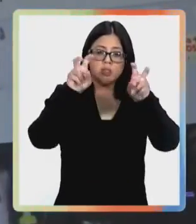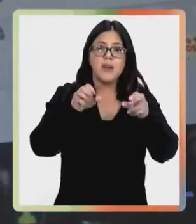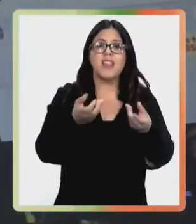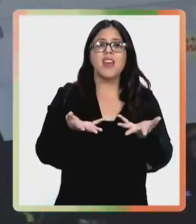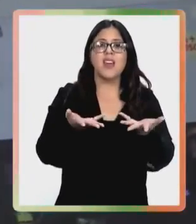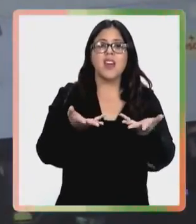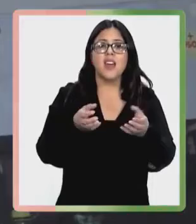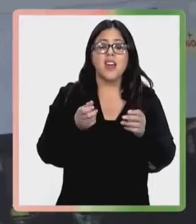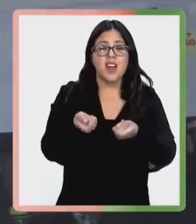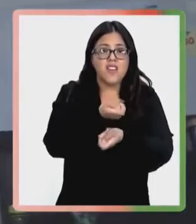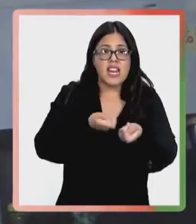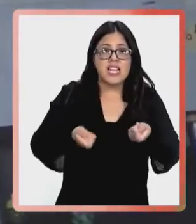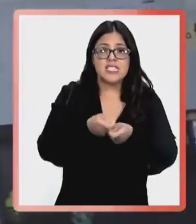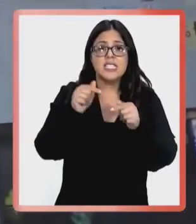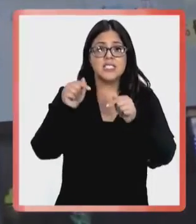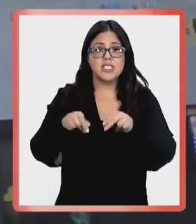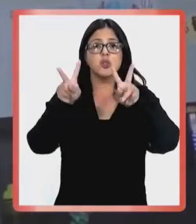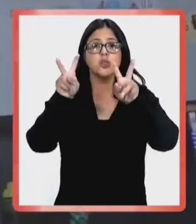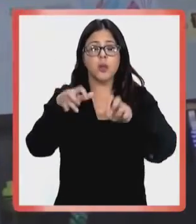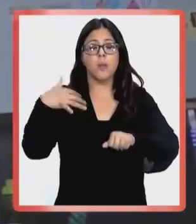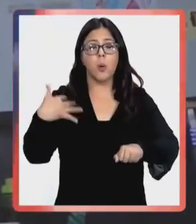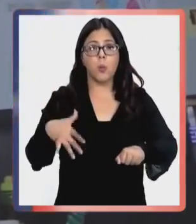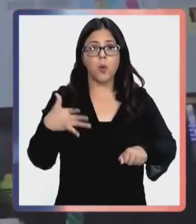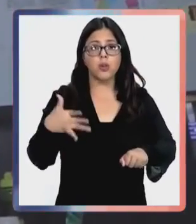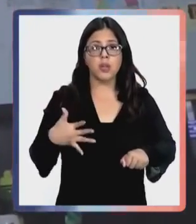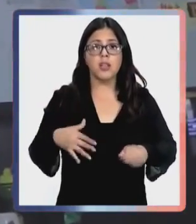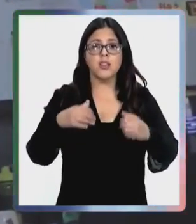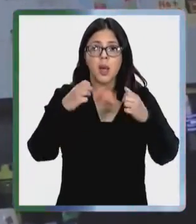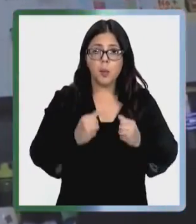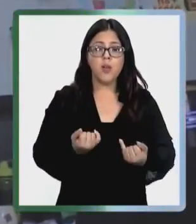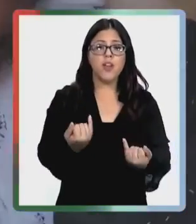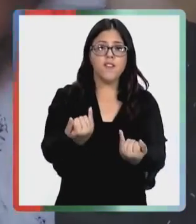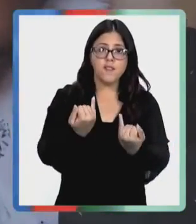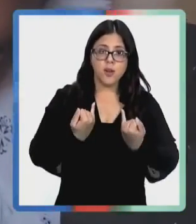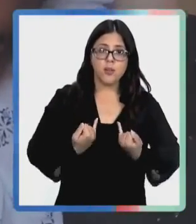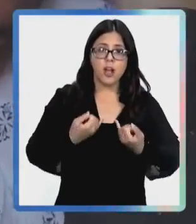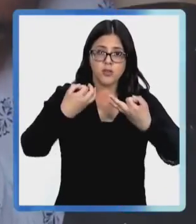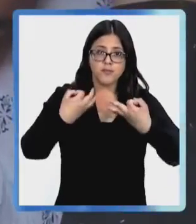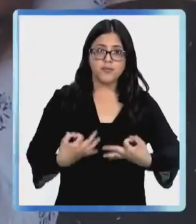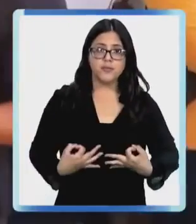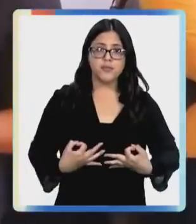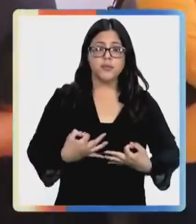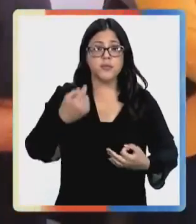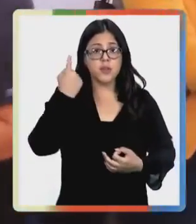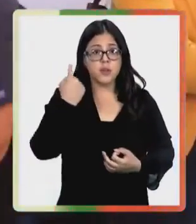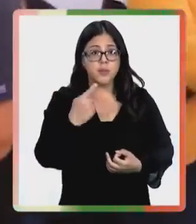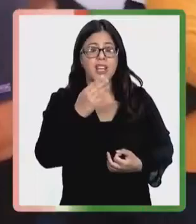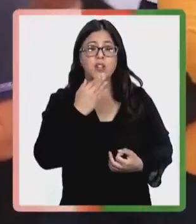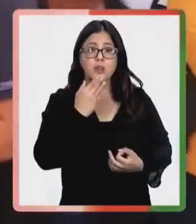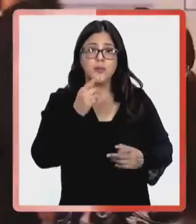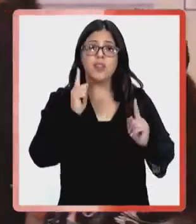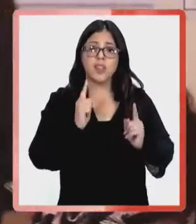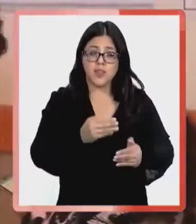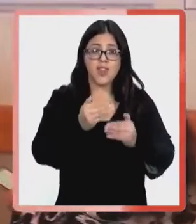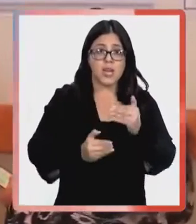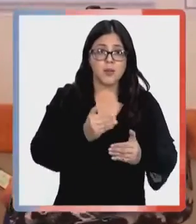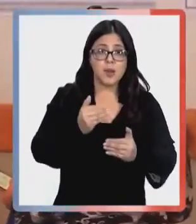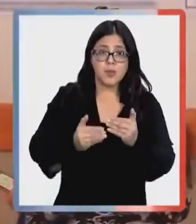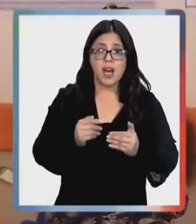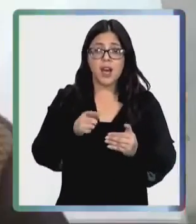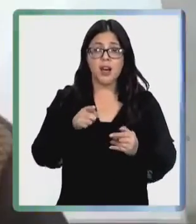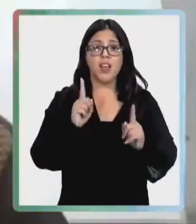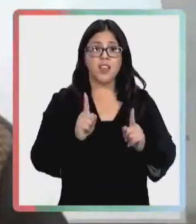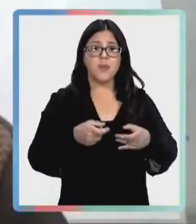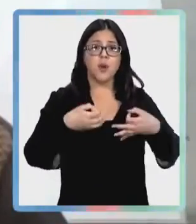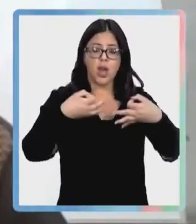términos de educación financiera. Yo creo que es una señal respecto a la importancia de poder informarnos adecuadamente, pero creo que tiene que estar